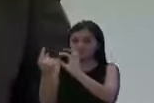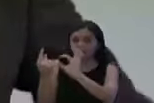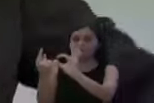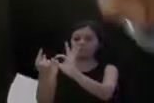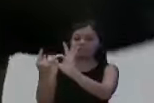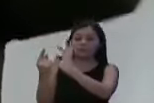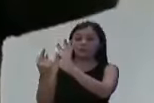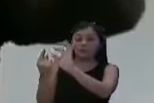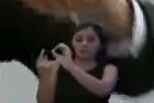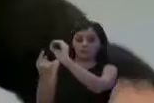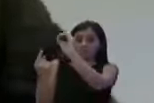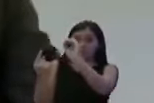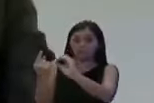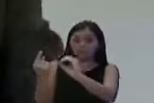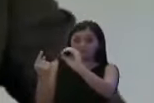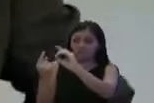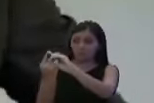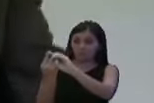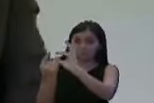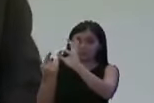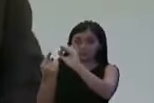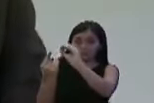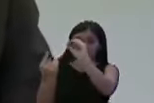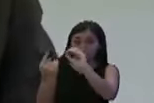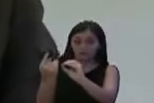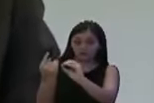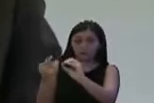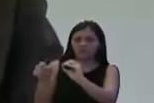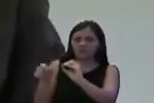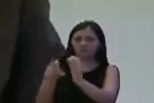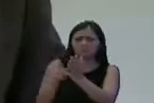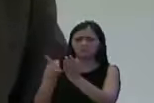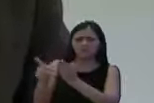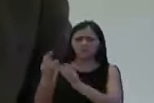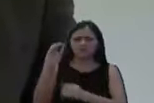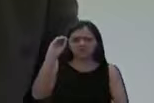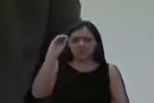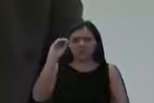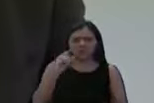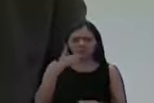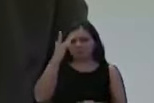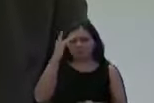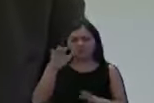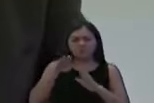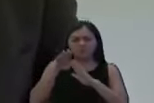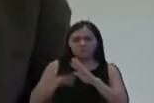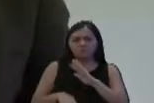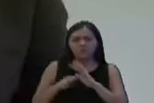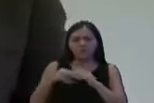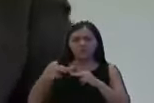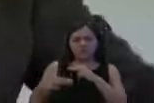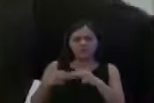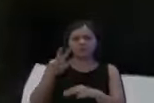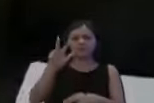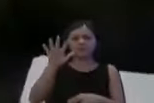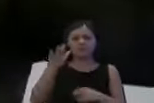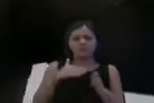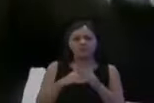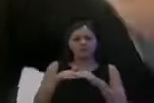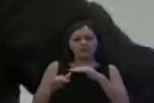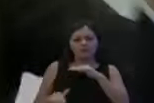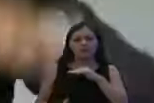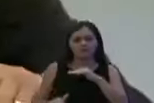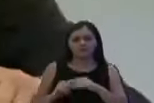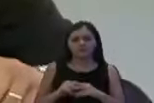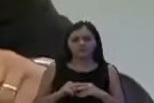$5000 no va a pagar un centavo esa es la realidad Esto va a afectar a menos del 2% de los Ecuatorianos alguna vez